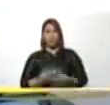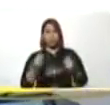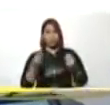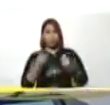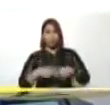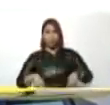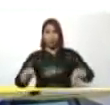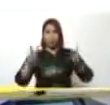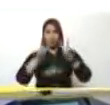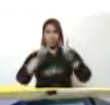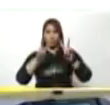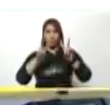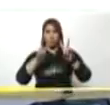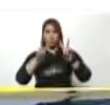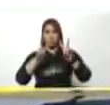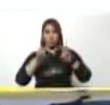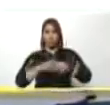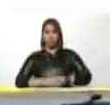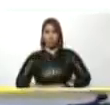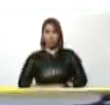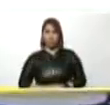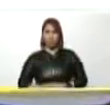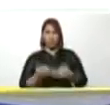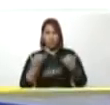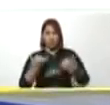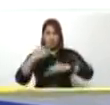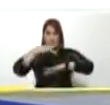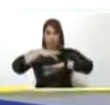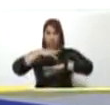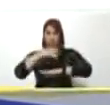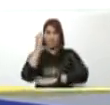valor. Le toca a la Asamblea Nacional,